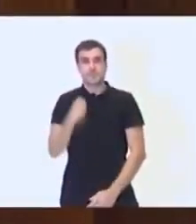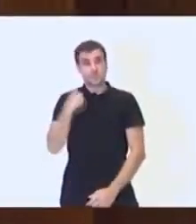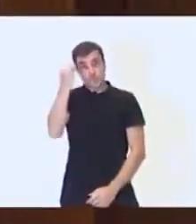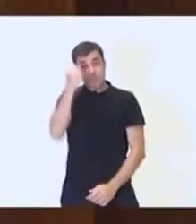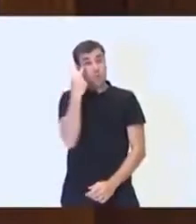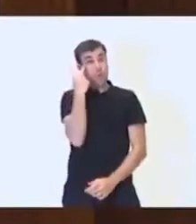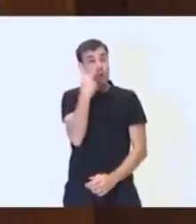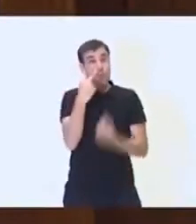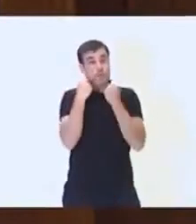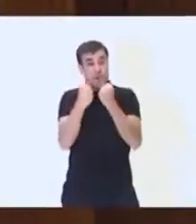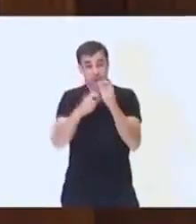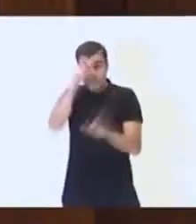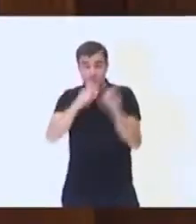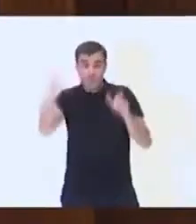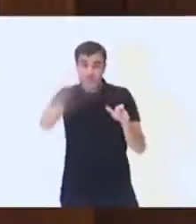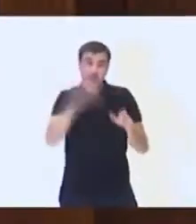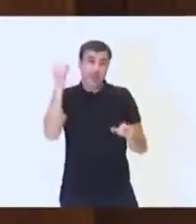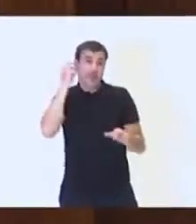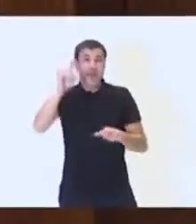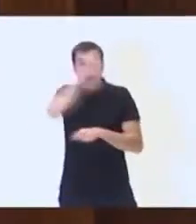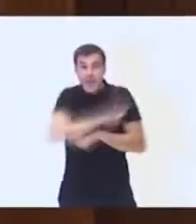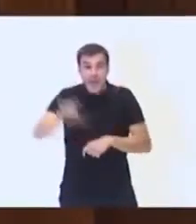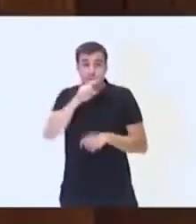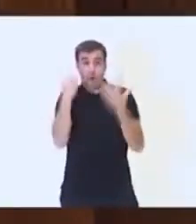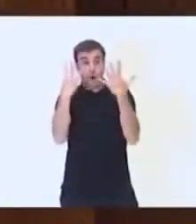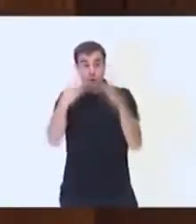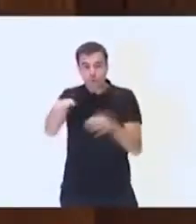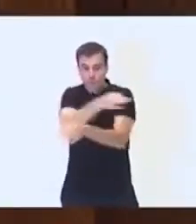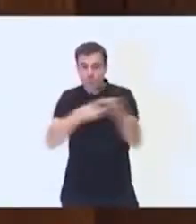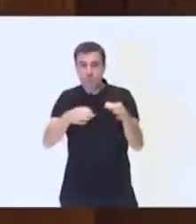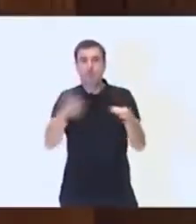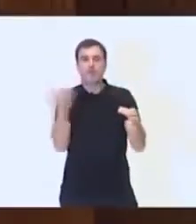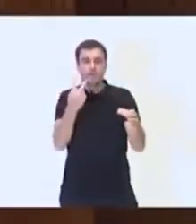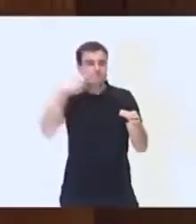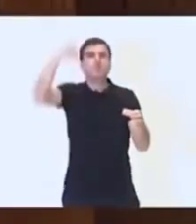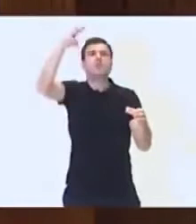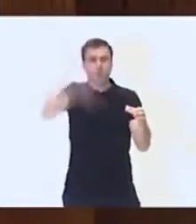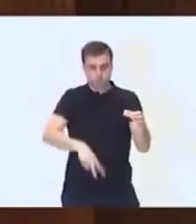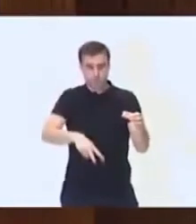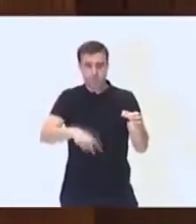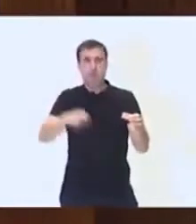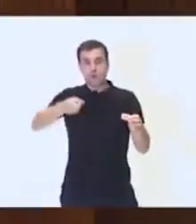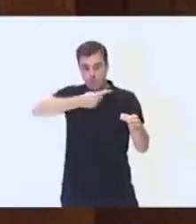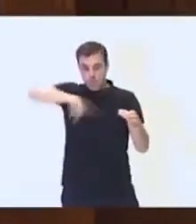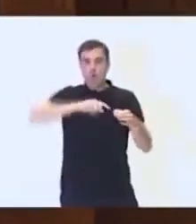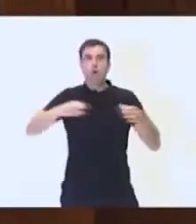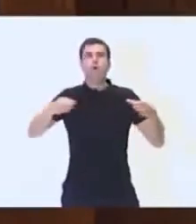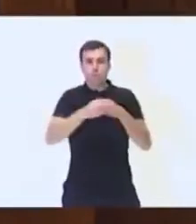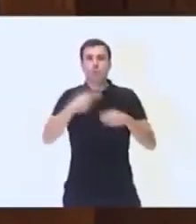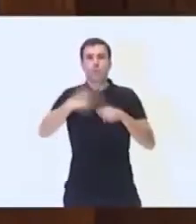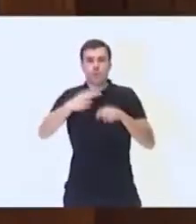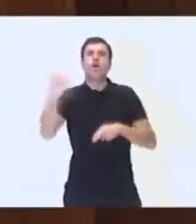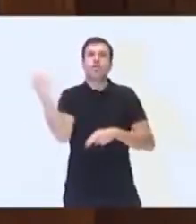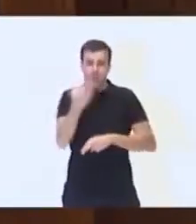2 millones de canarias y canarios de las 8 islas merecen el reconocimiento y un aplauso unánime por parte de sus